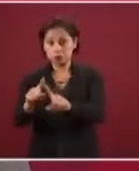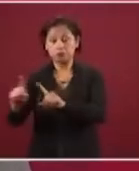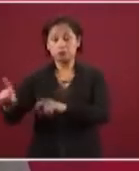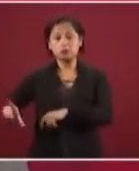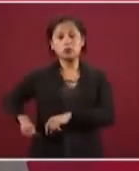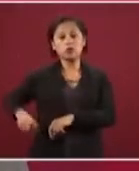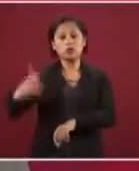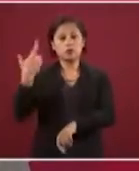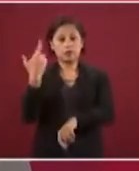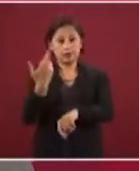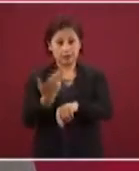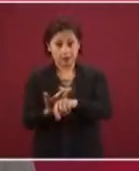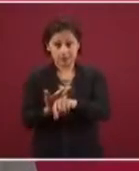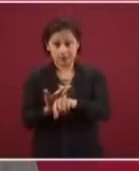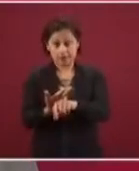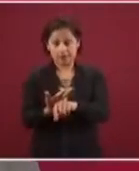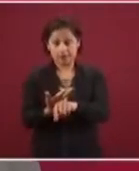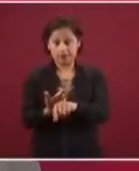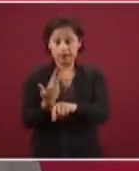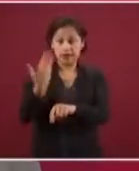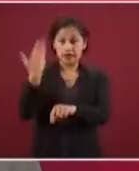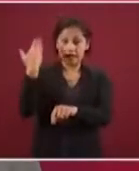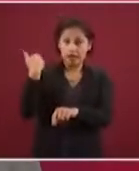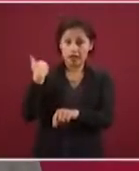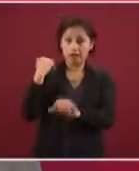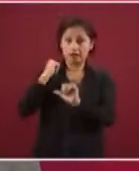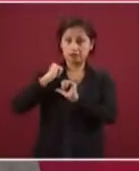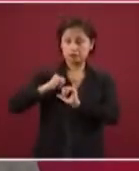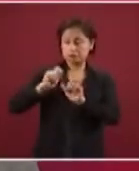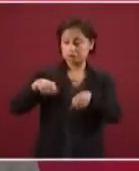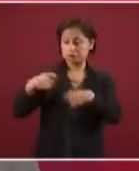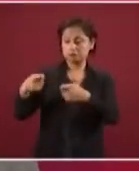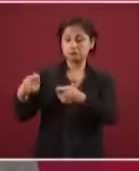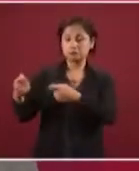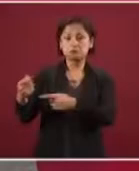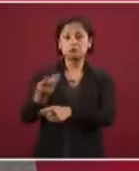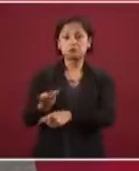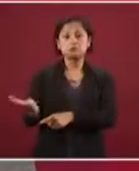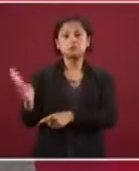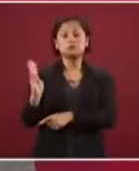que han habido han cumplido con ese